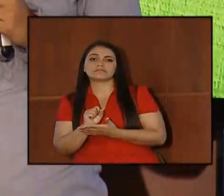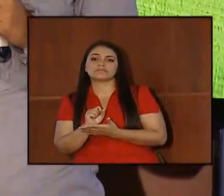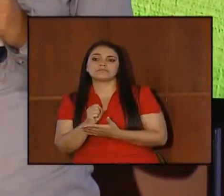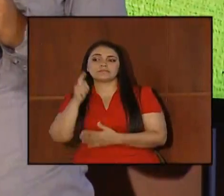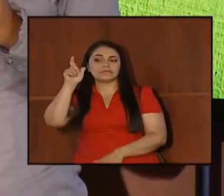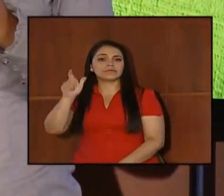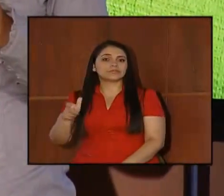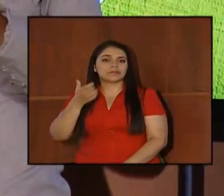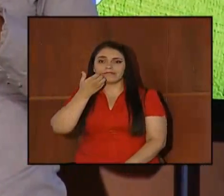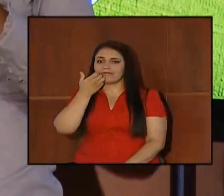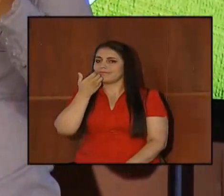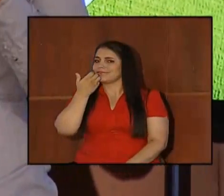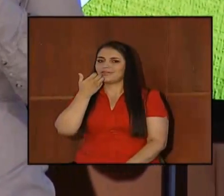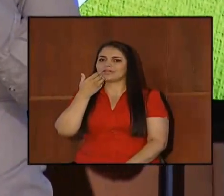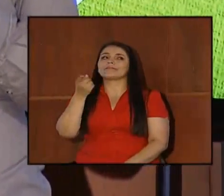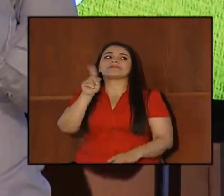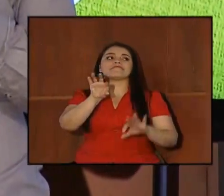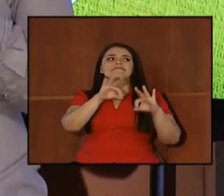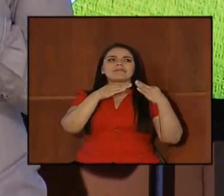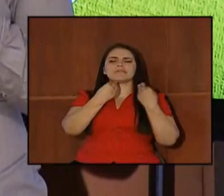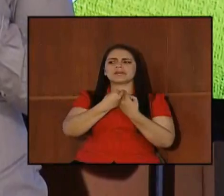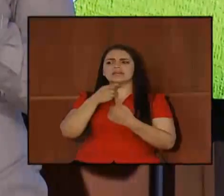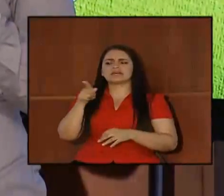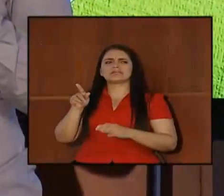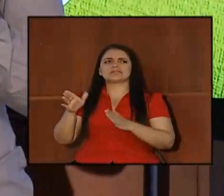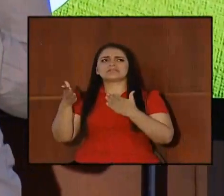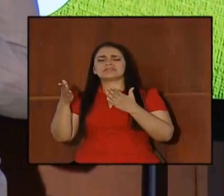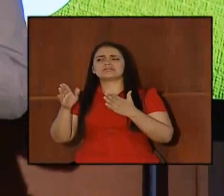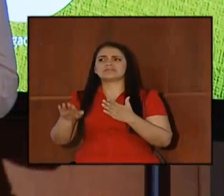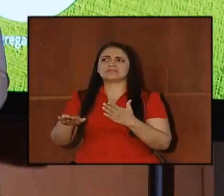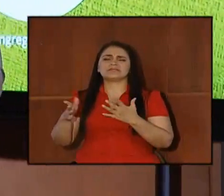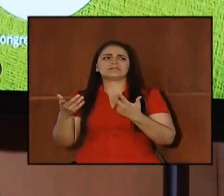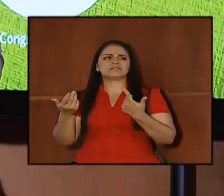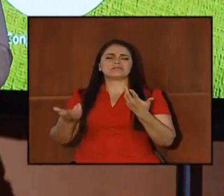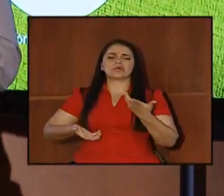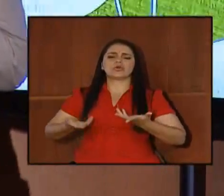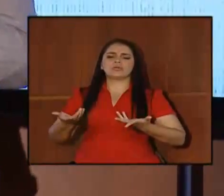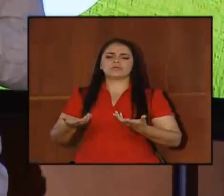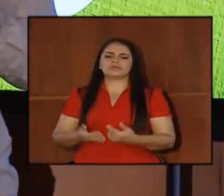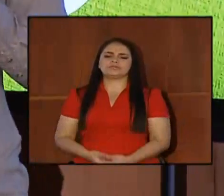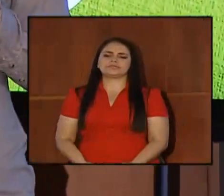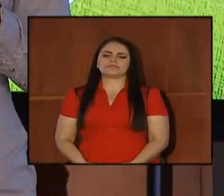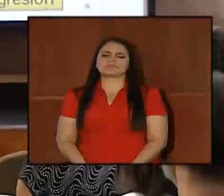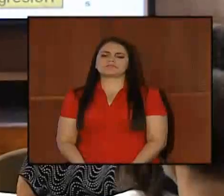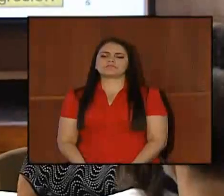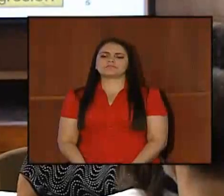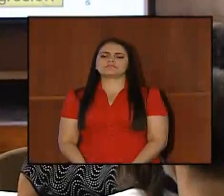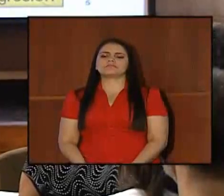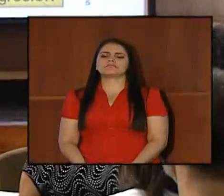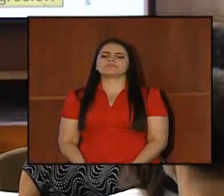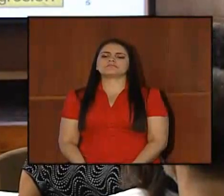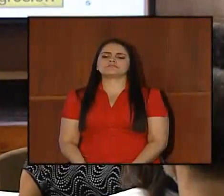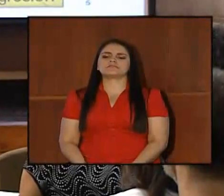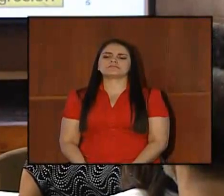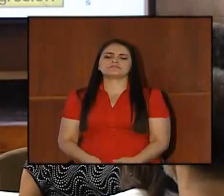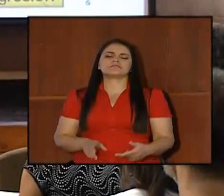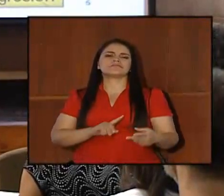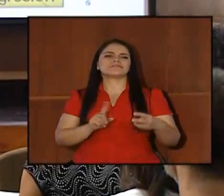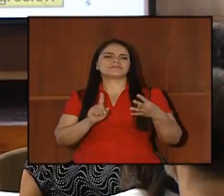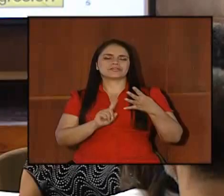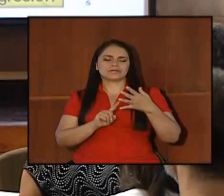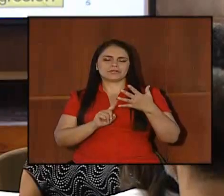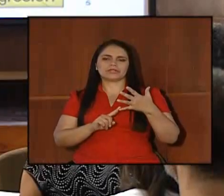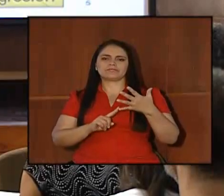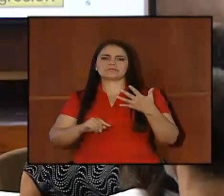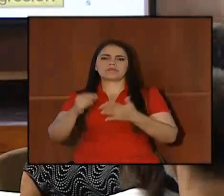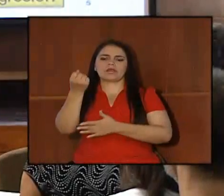paciente, es de parte de los familiares, ¿cierto? Y también hay una regresión. Entonces, si el